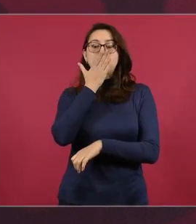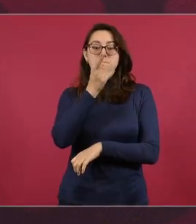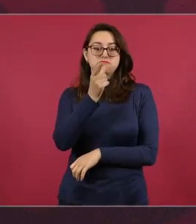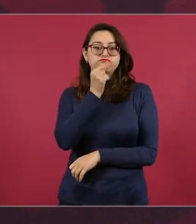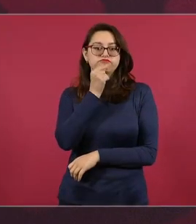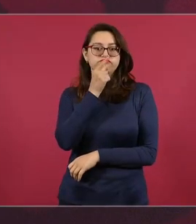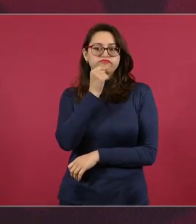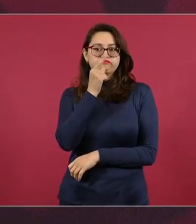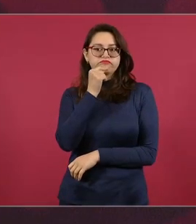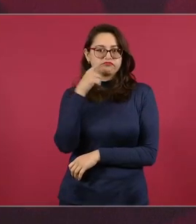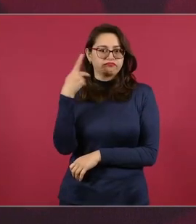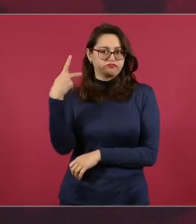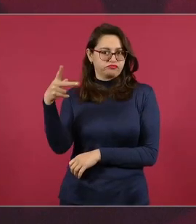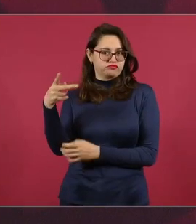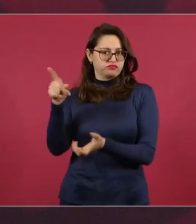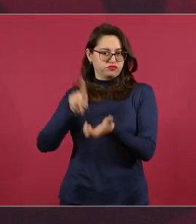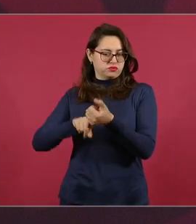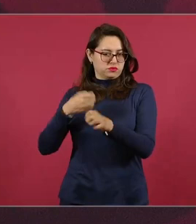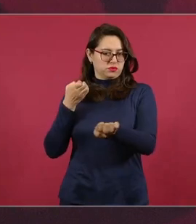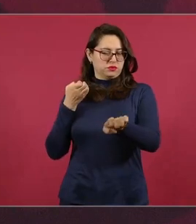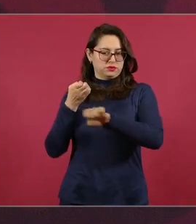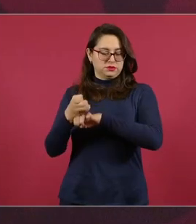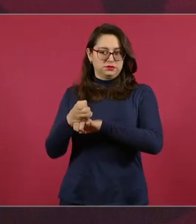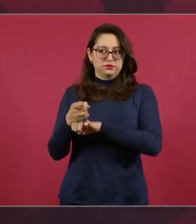agentes de